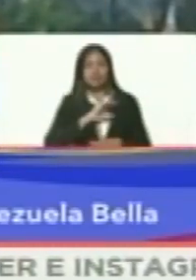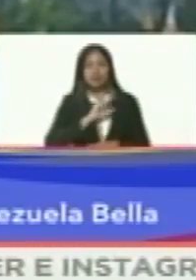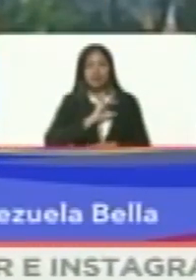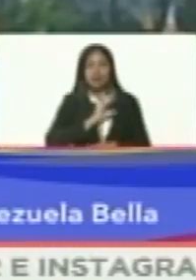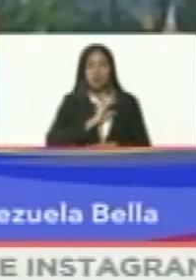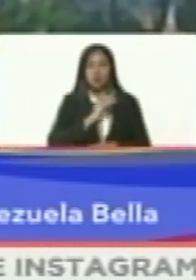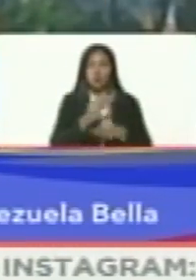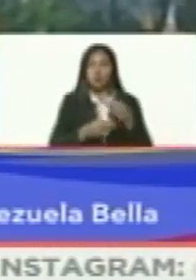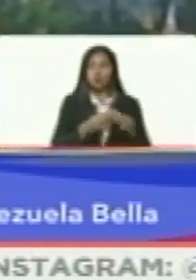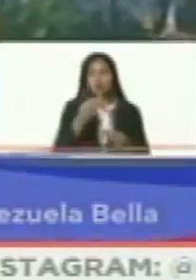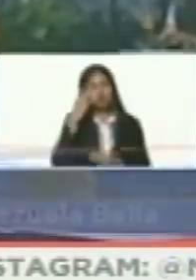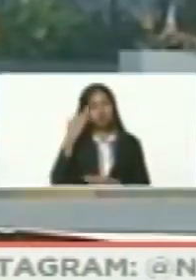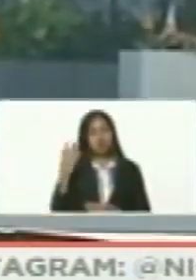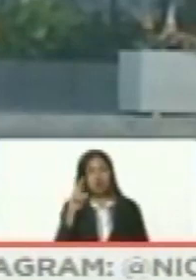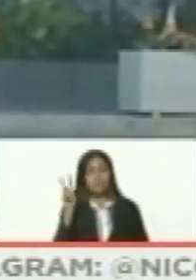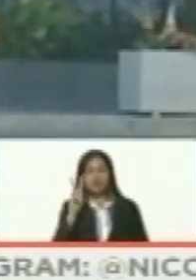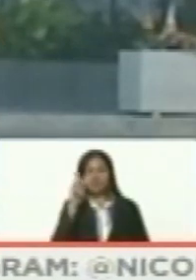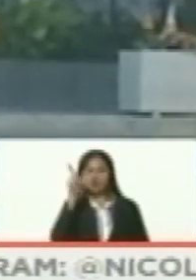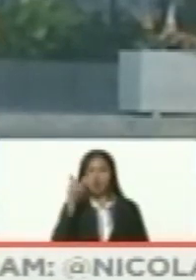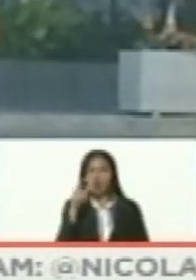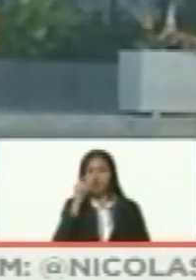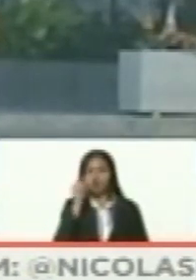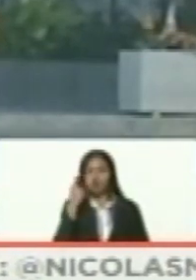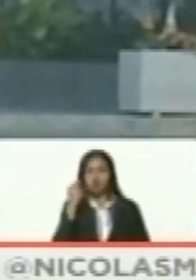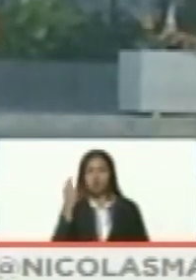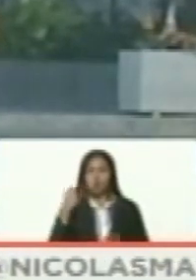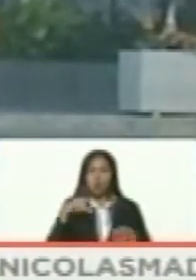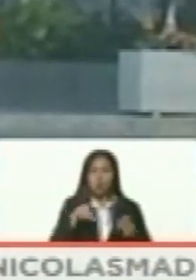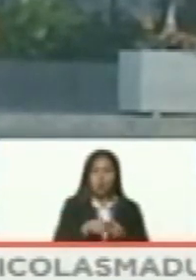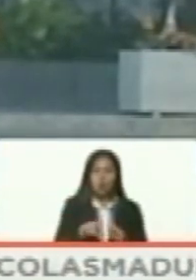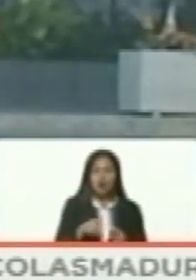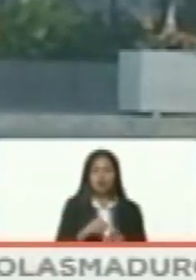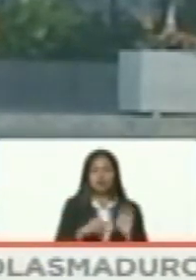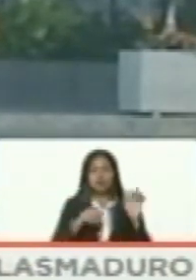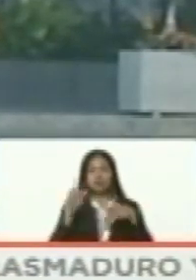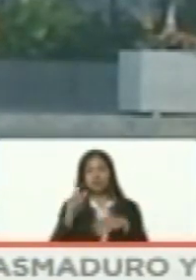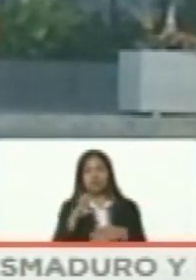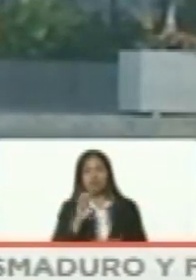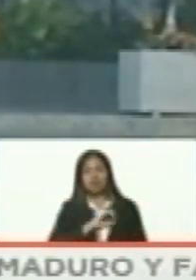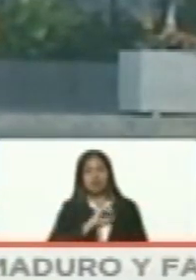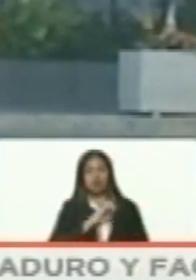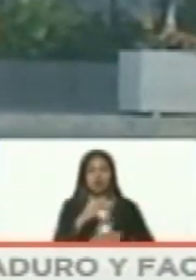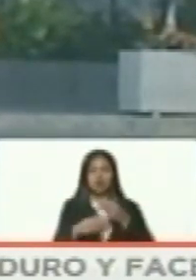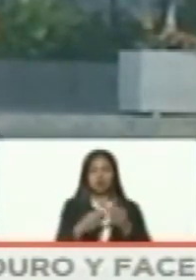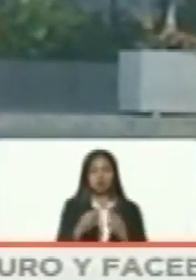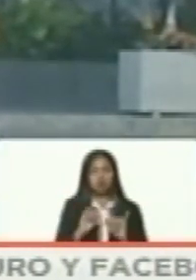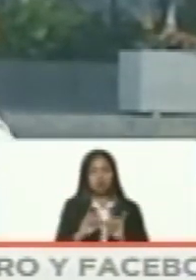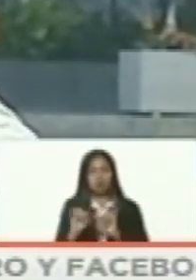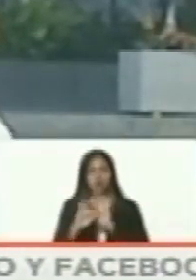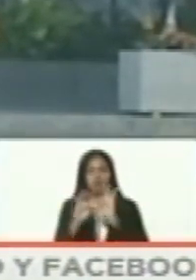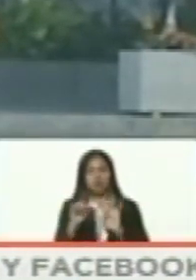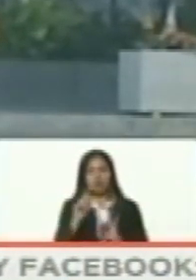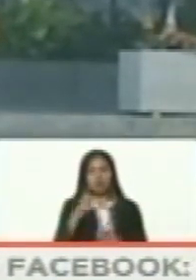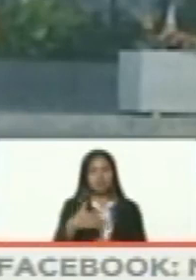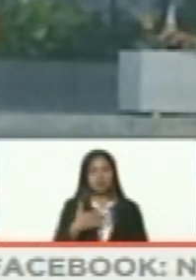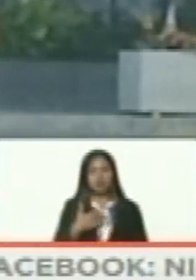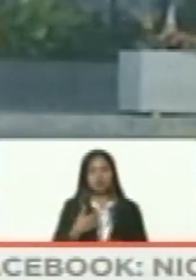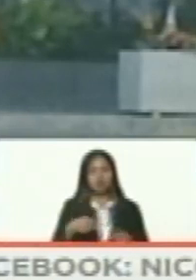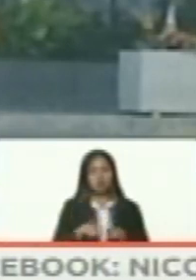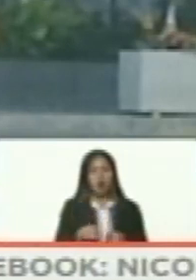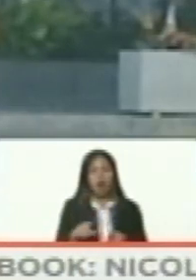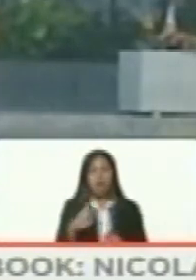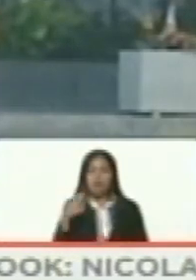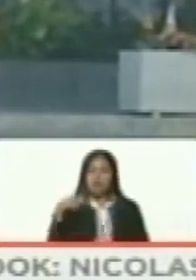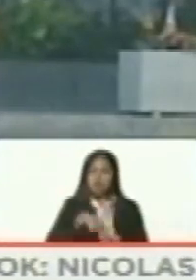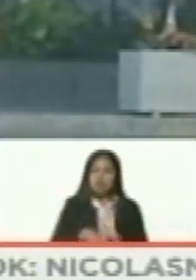hizo, ¿verdad?, un sueño de las venezolanas y de los venezolanos. El 16 de enero, al crear esta misión, hizo, ¿verdad?, ese sentimiento que llevamos por